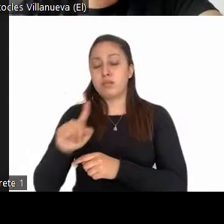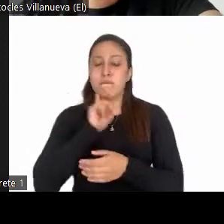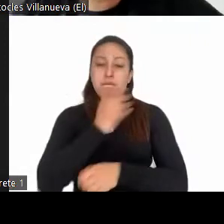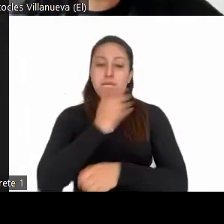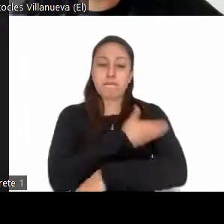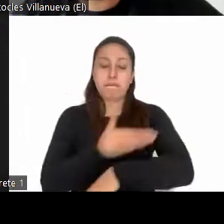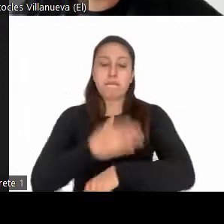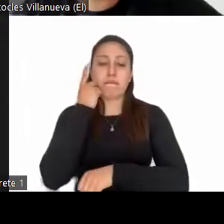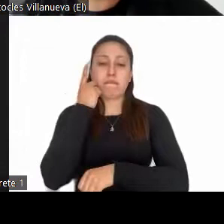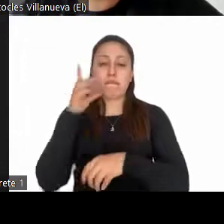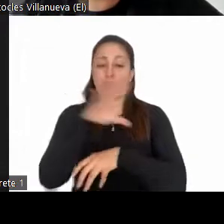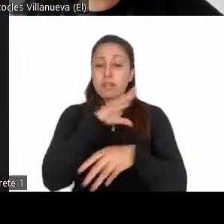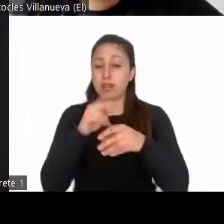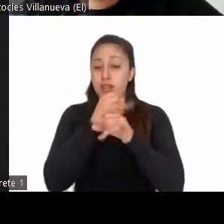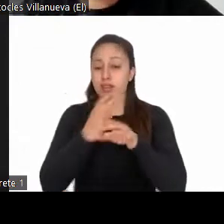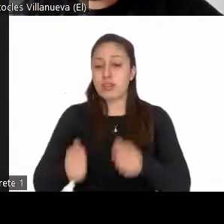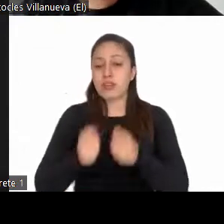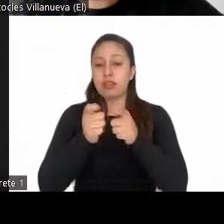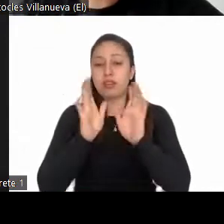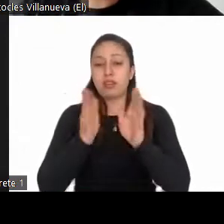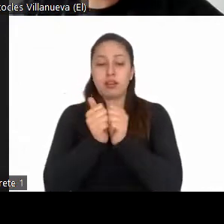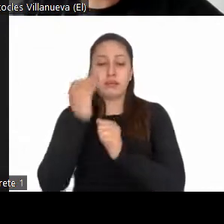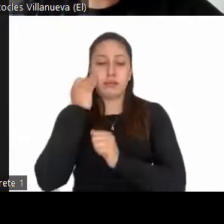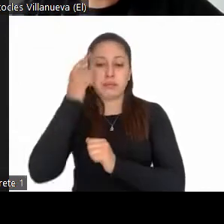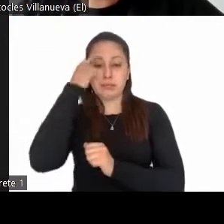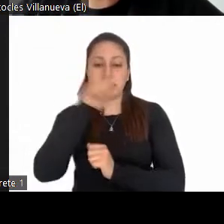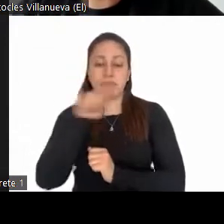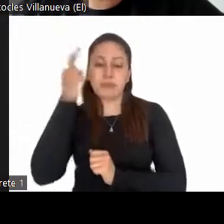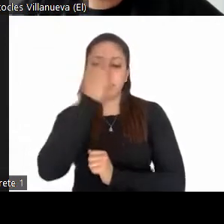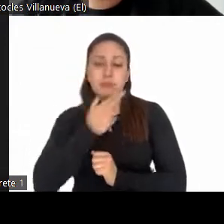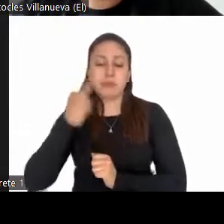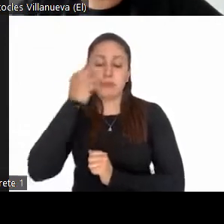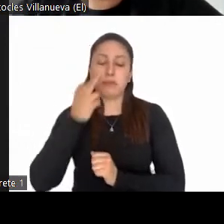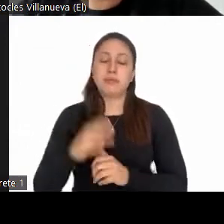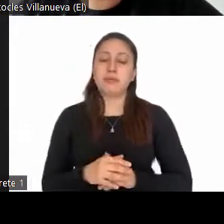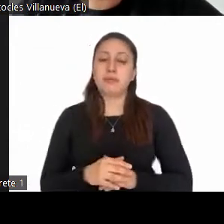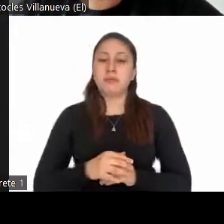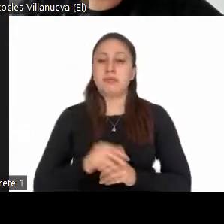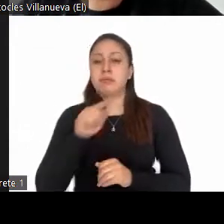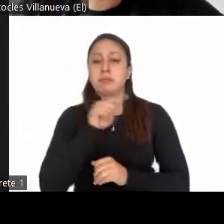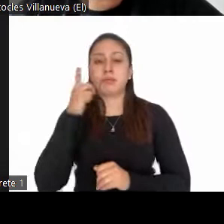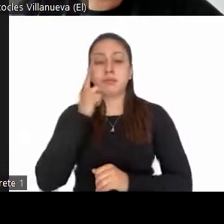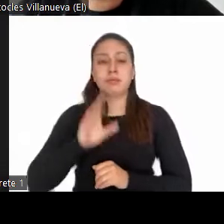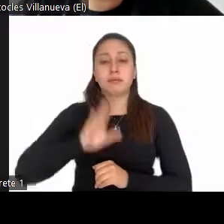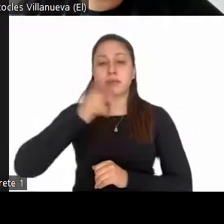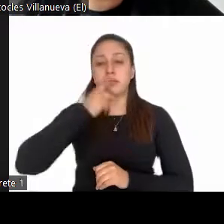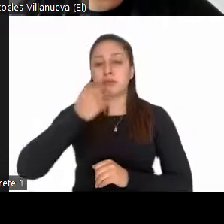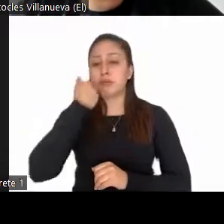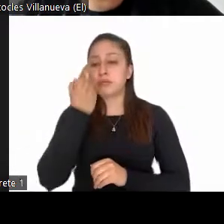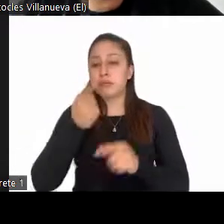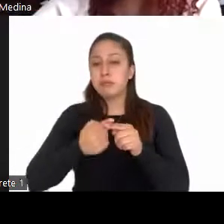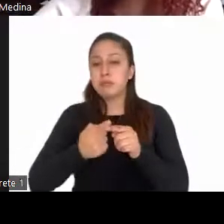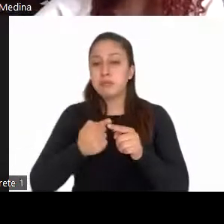La mención fue turnado con oportunidad para su conocimiento y análisis. ¿Tienen alguna observación sobre este asunto?